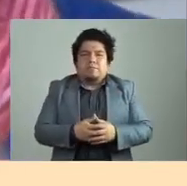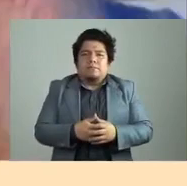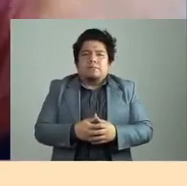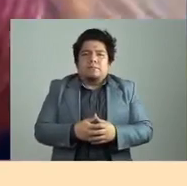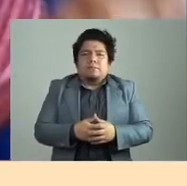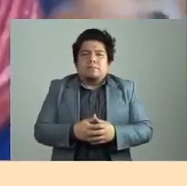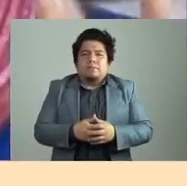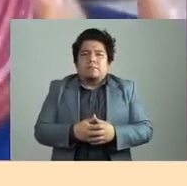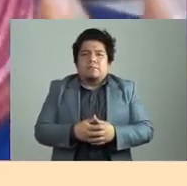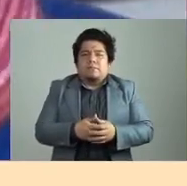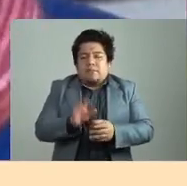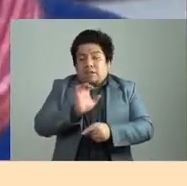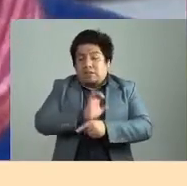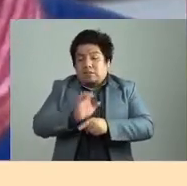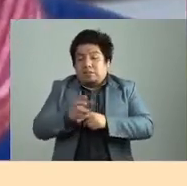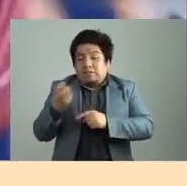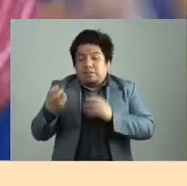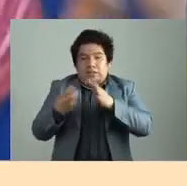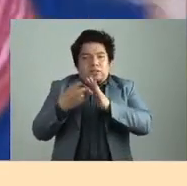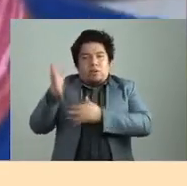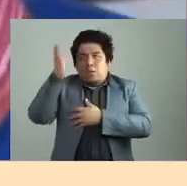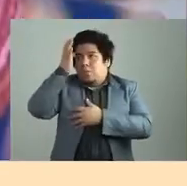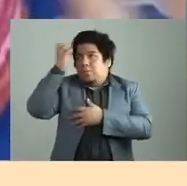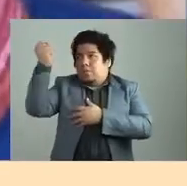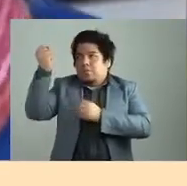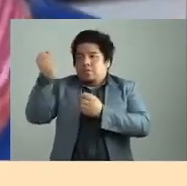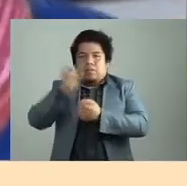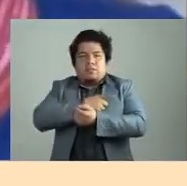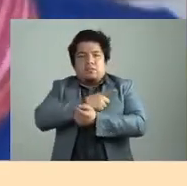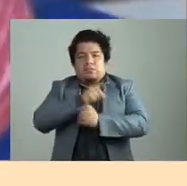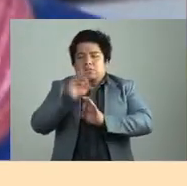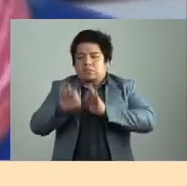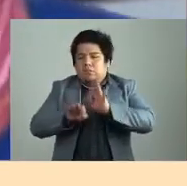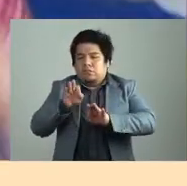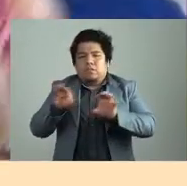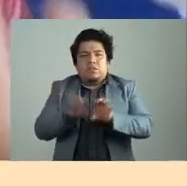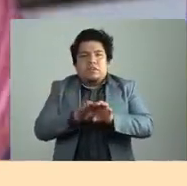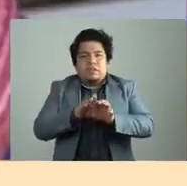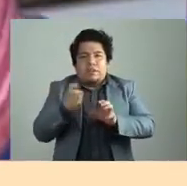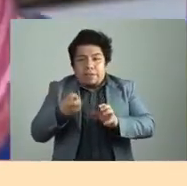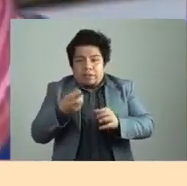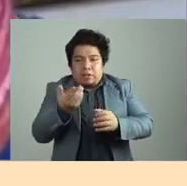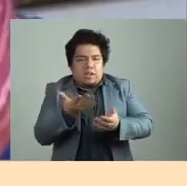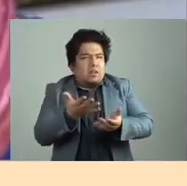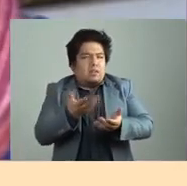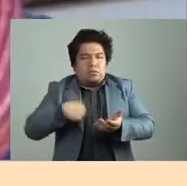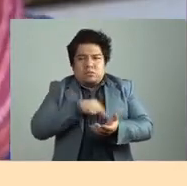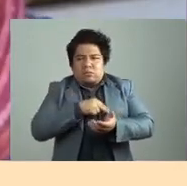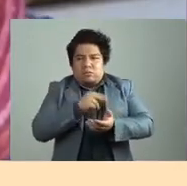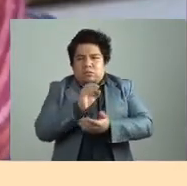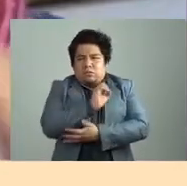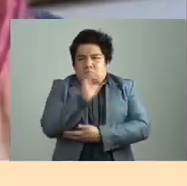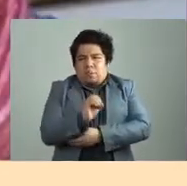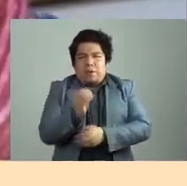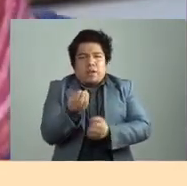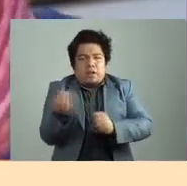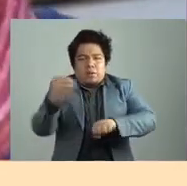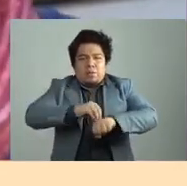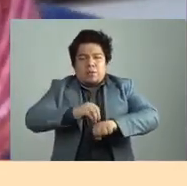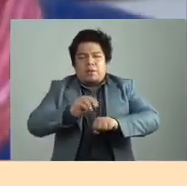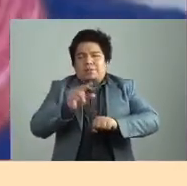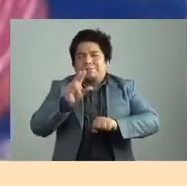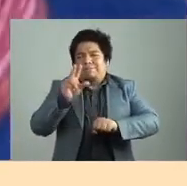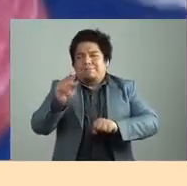el concepto de acumulación la original de un concepto que se ha impuesto que se ha impuesto